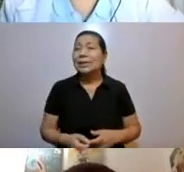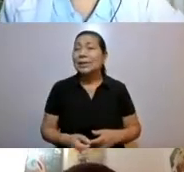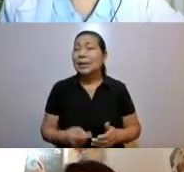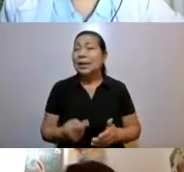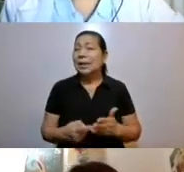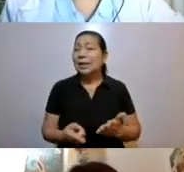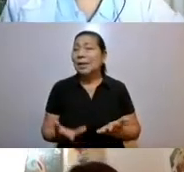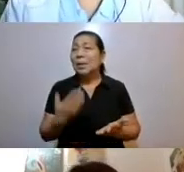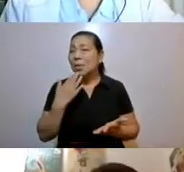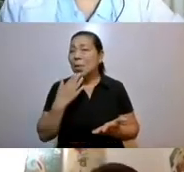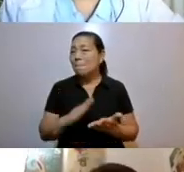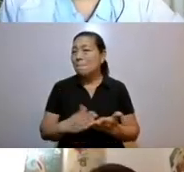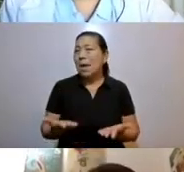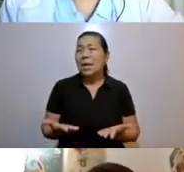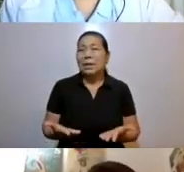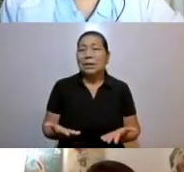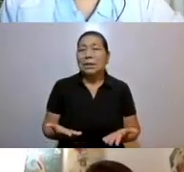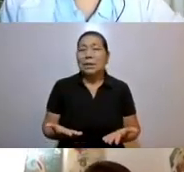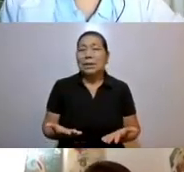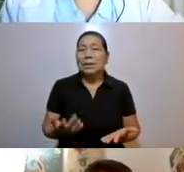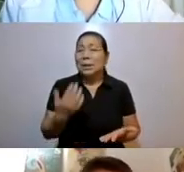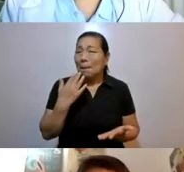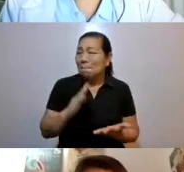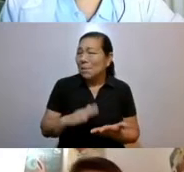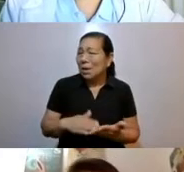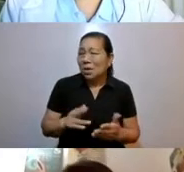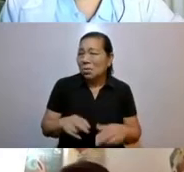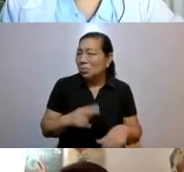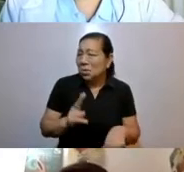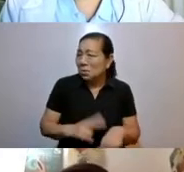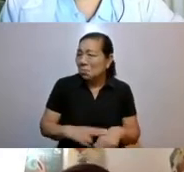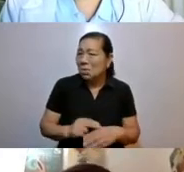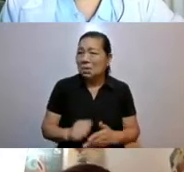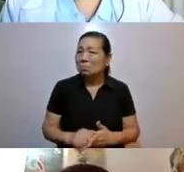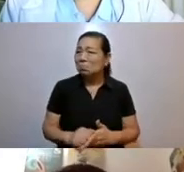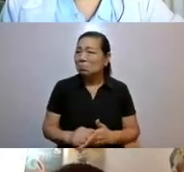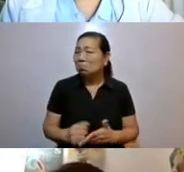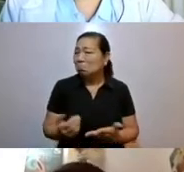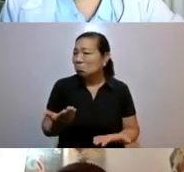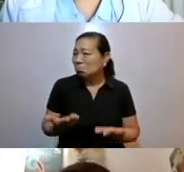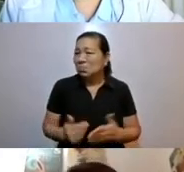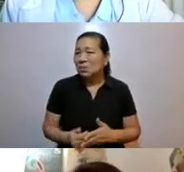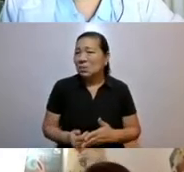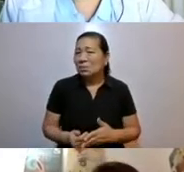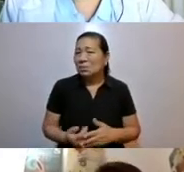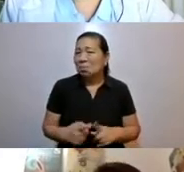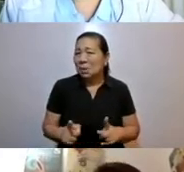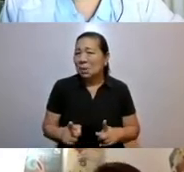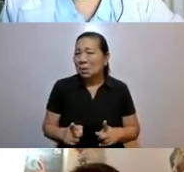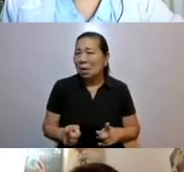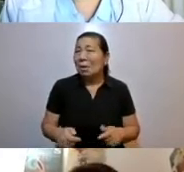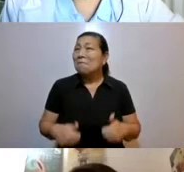de fallar. El poder fallar es algo tan normal, ¿no? A veces se falla, a veces se